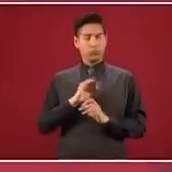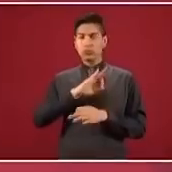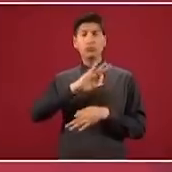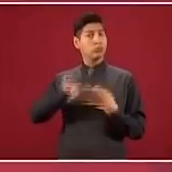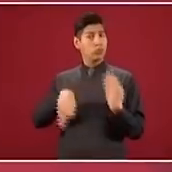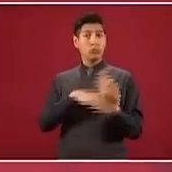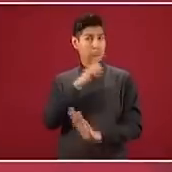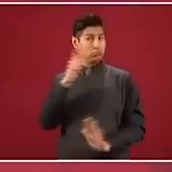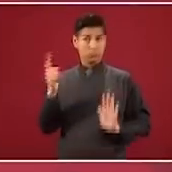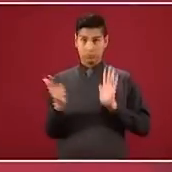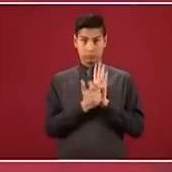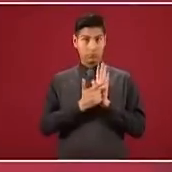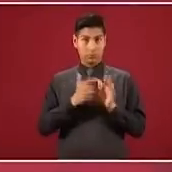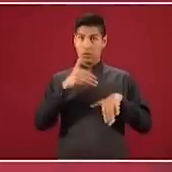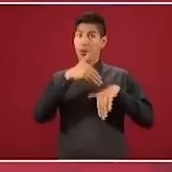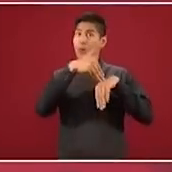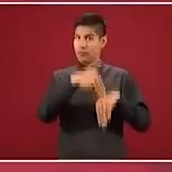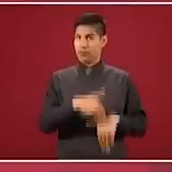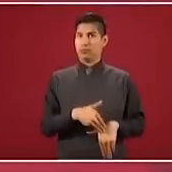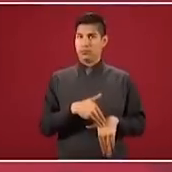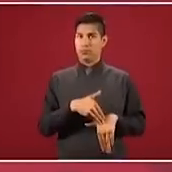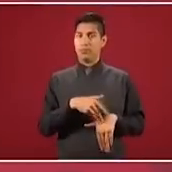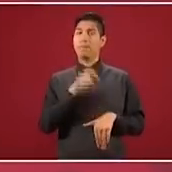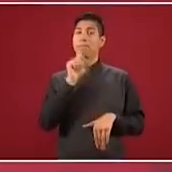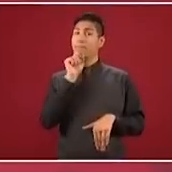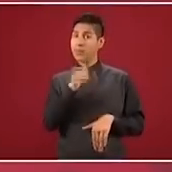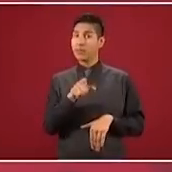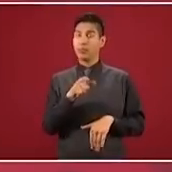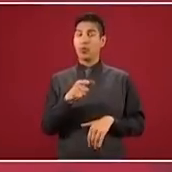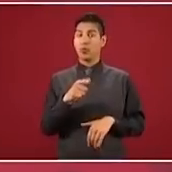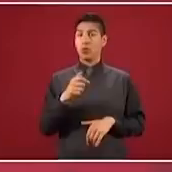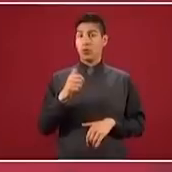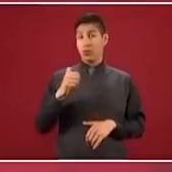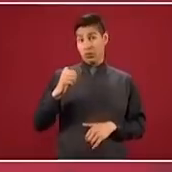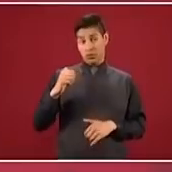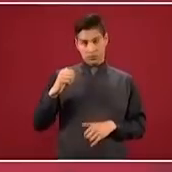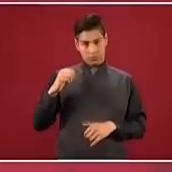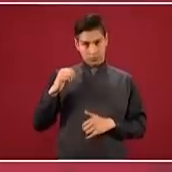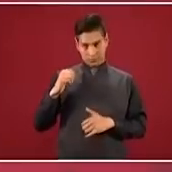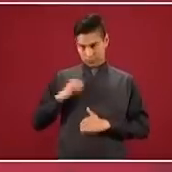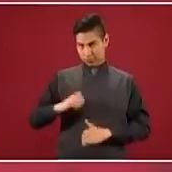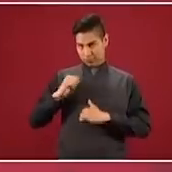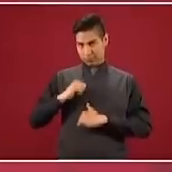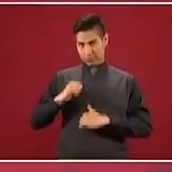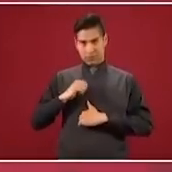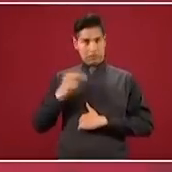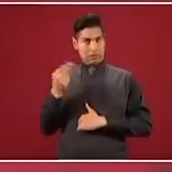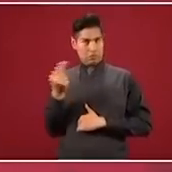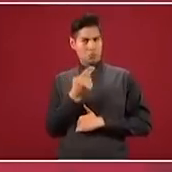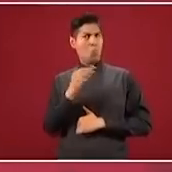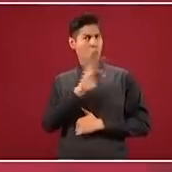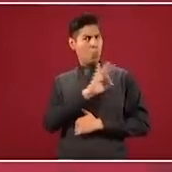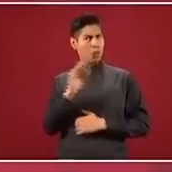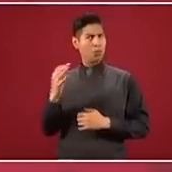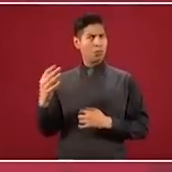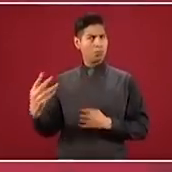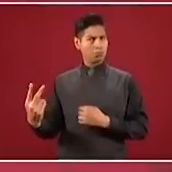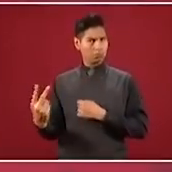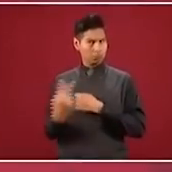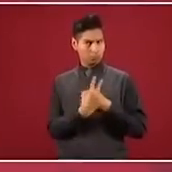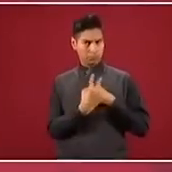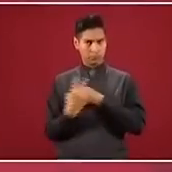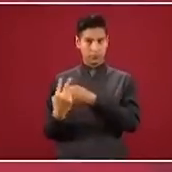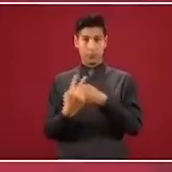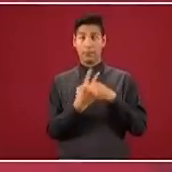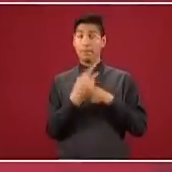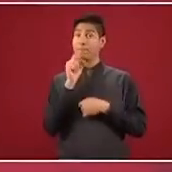públicos estamos sometidos al escrutinio público y también hay un